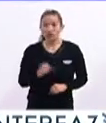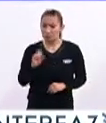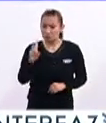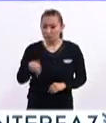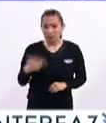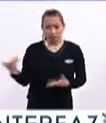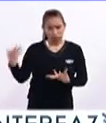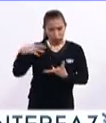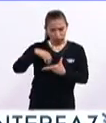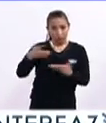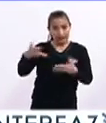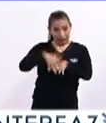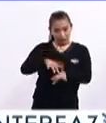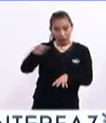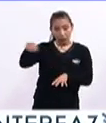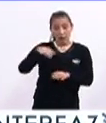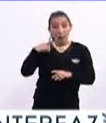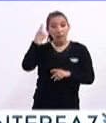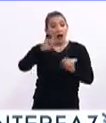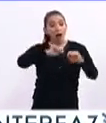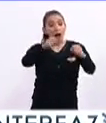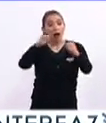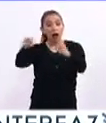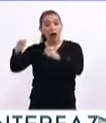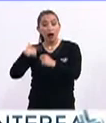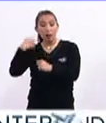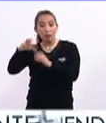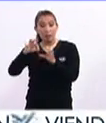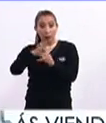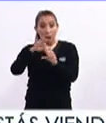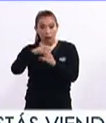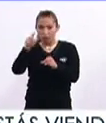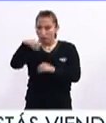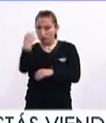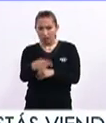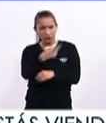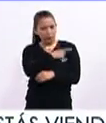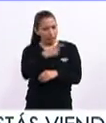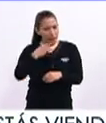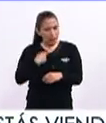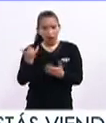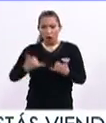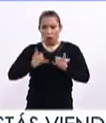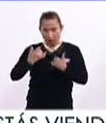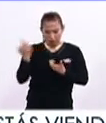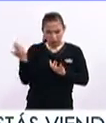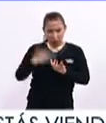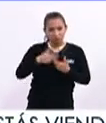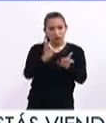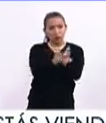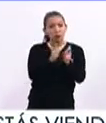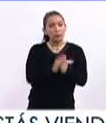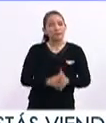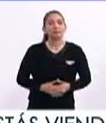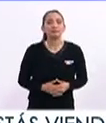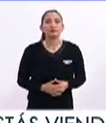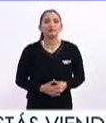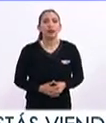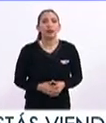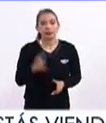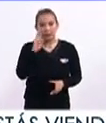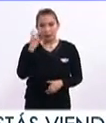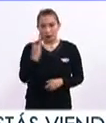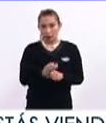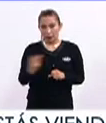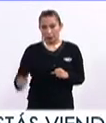alguna, la inclusión incluso en los cargos de elección popular obligatorio como acción afirmativa que tienen que tener cuota joven. Claro. Fantástico. Pues vamos a